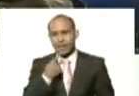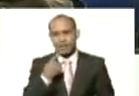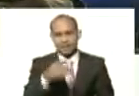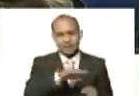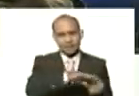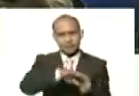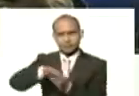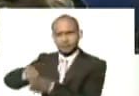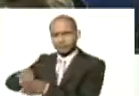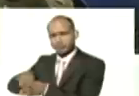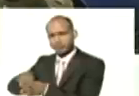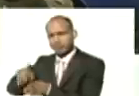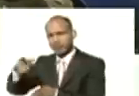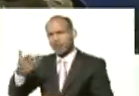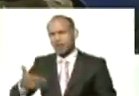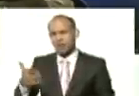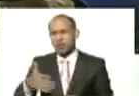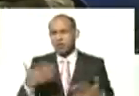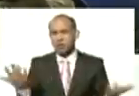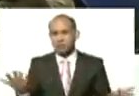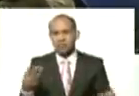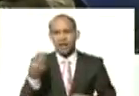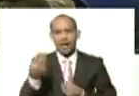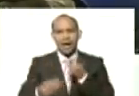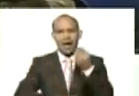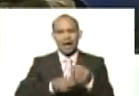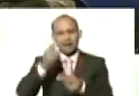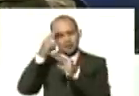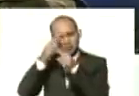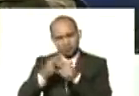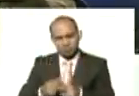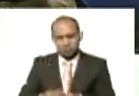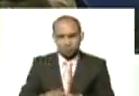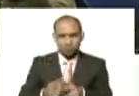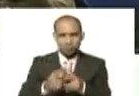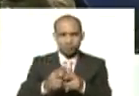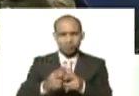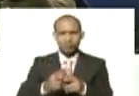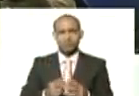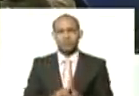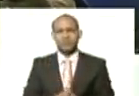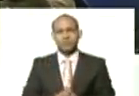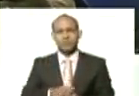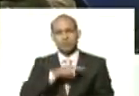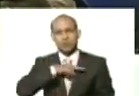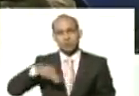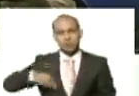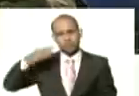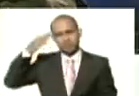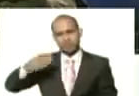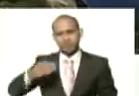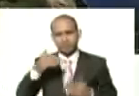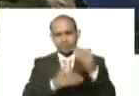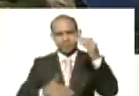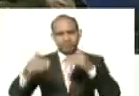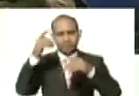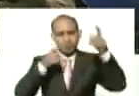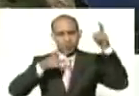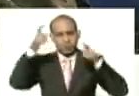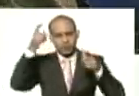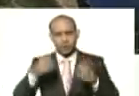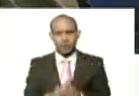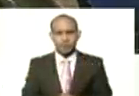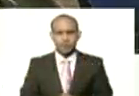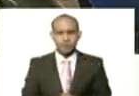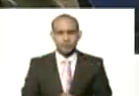lado lo más importante de todo esto, que hicimos un homenaje, rendimos un homenaje a nuestro comandante supremo Hugo Chávez Frías, que